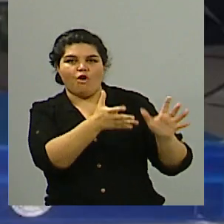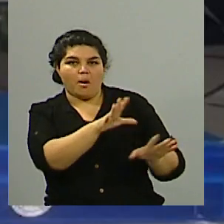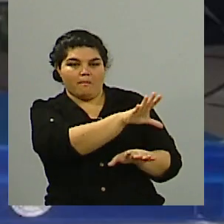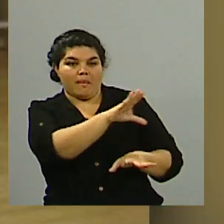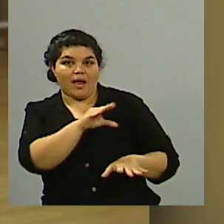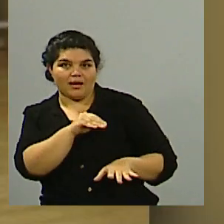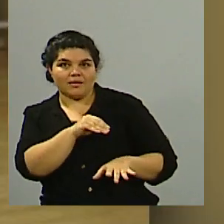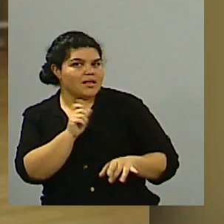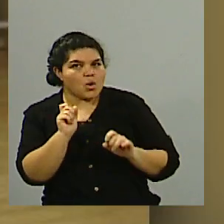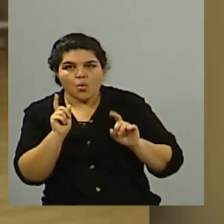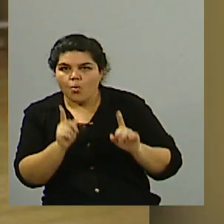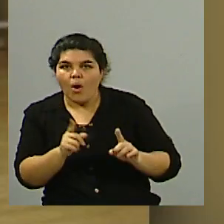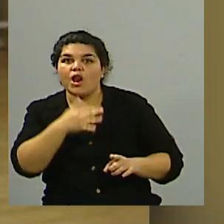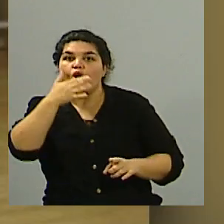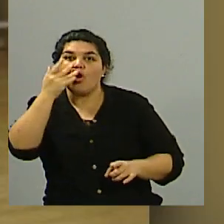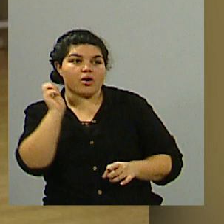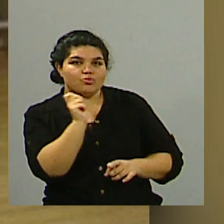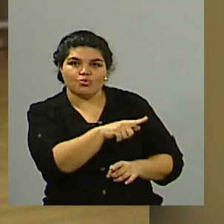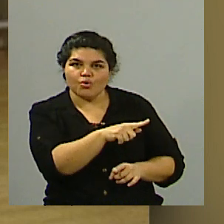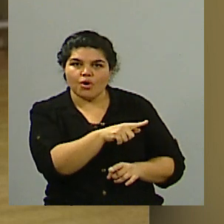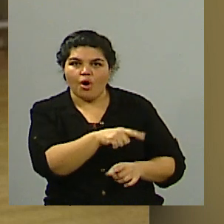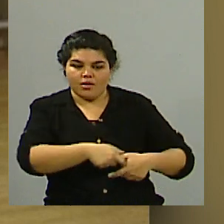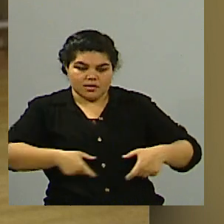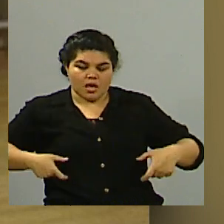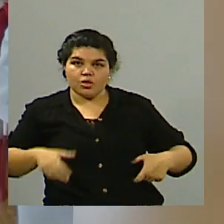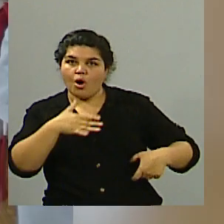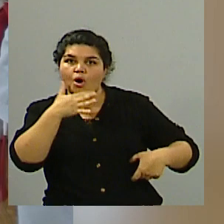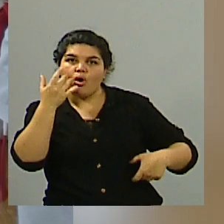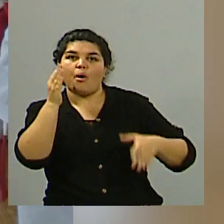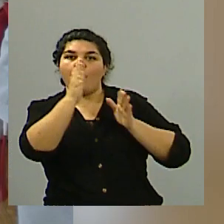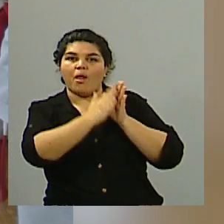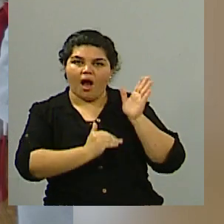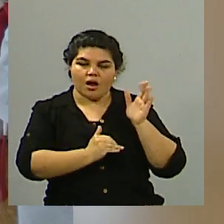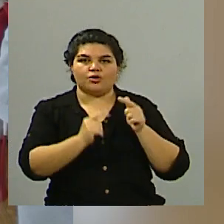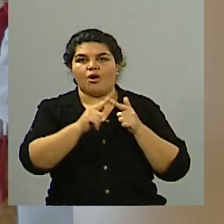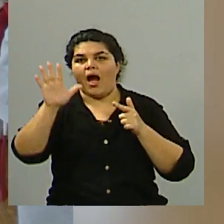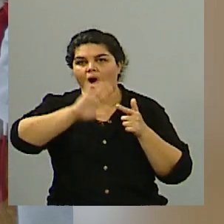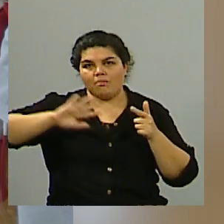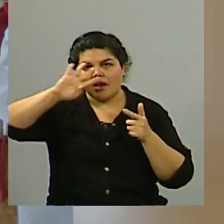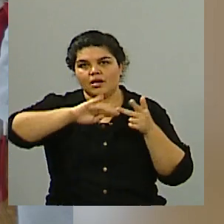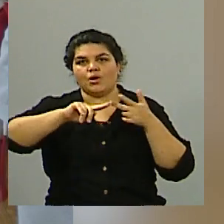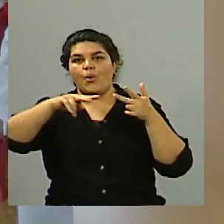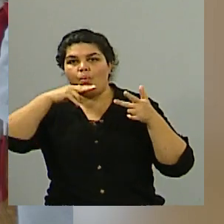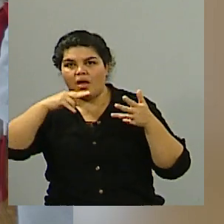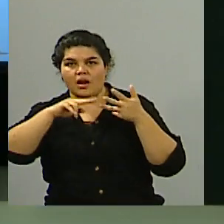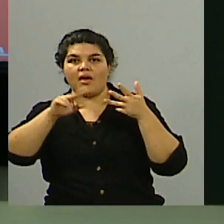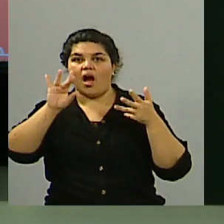cinturones. Entonces los cinturones empiezan desde el blanco, blanco, amarillo, naranja, verde, azul, marrón y